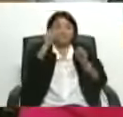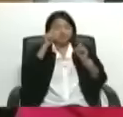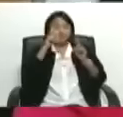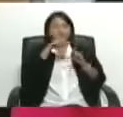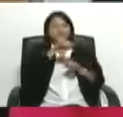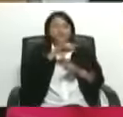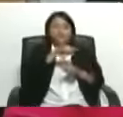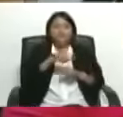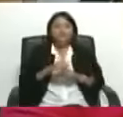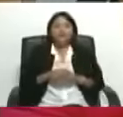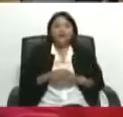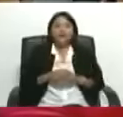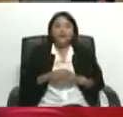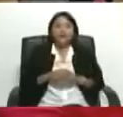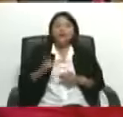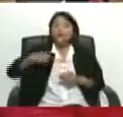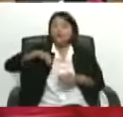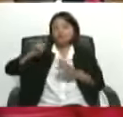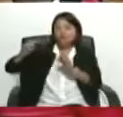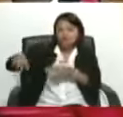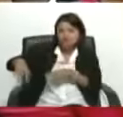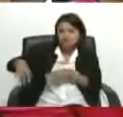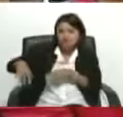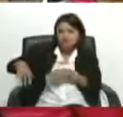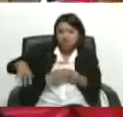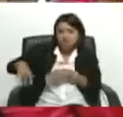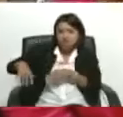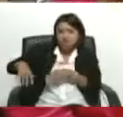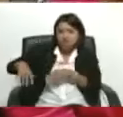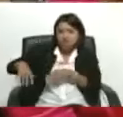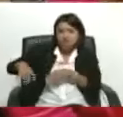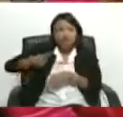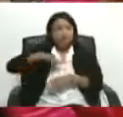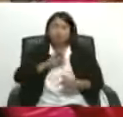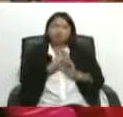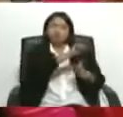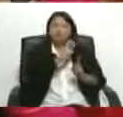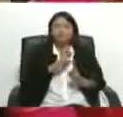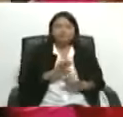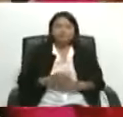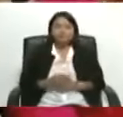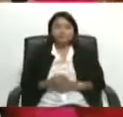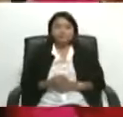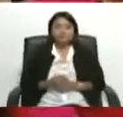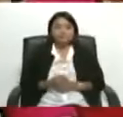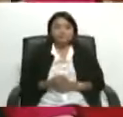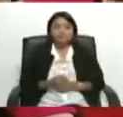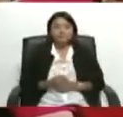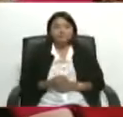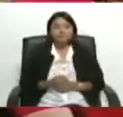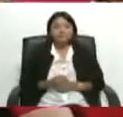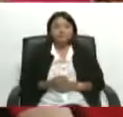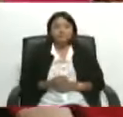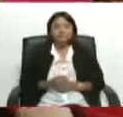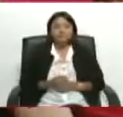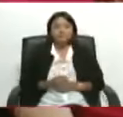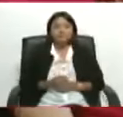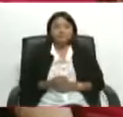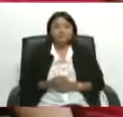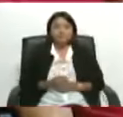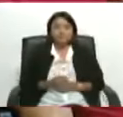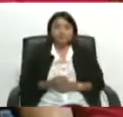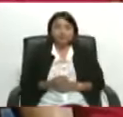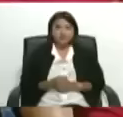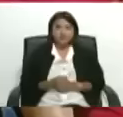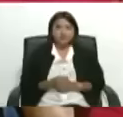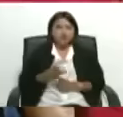crean que nosotros nos vamos a rendir, vamos con el contraataque, y un contraataque demoledor. No les